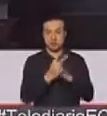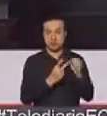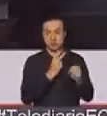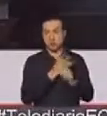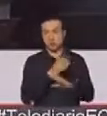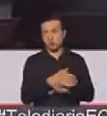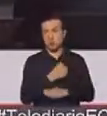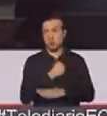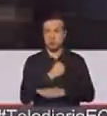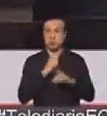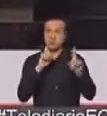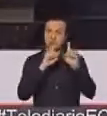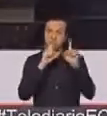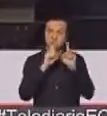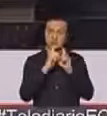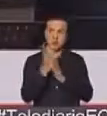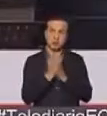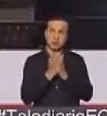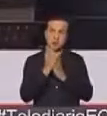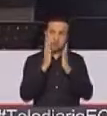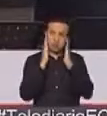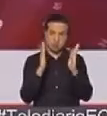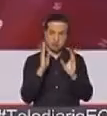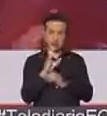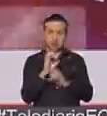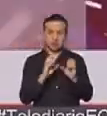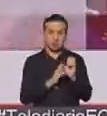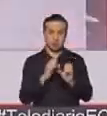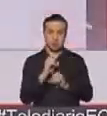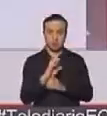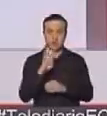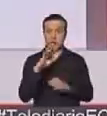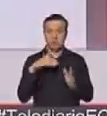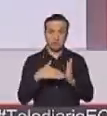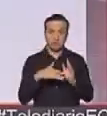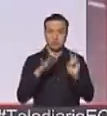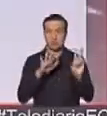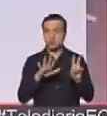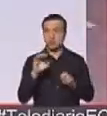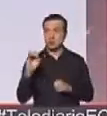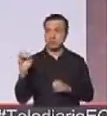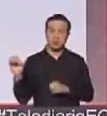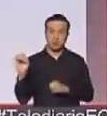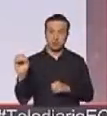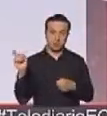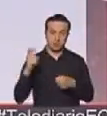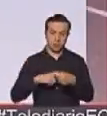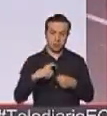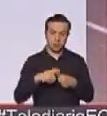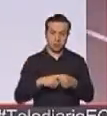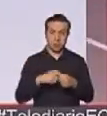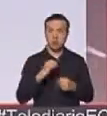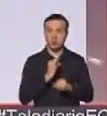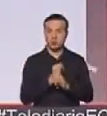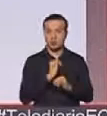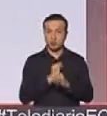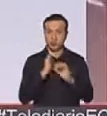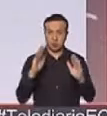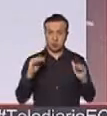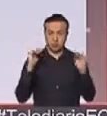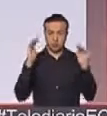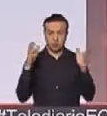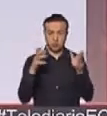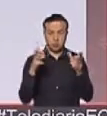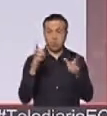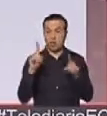empresa. De servicios, quisiera enfocarme en contabilidad. 14.715 cupos para educación superior están disponibles para los bachilleres